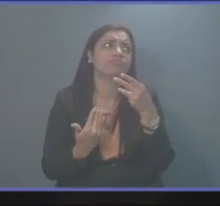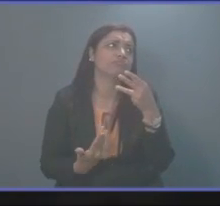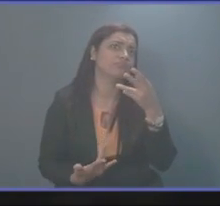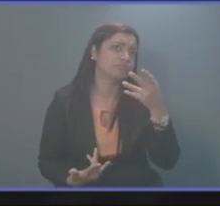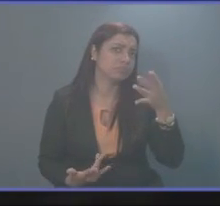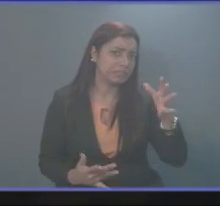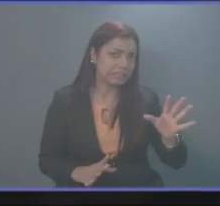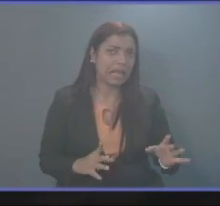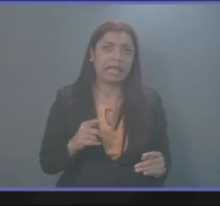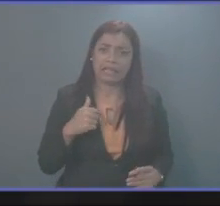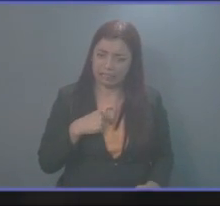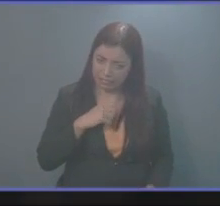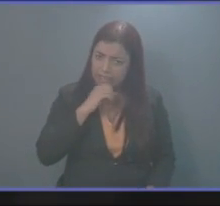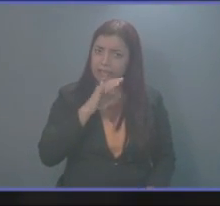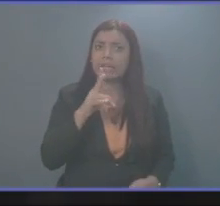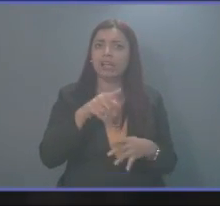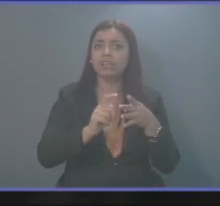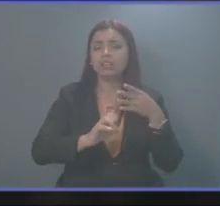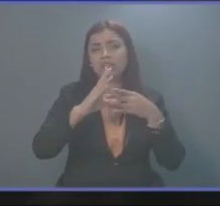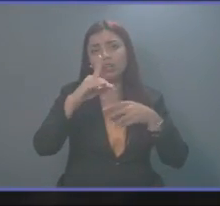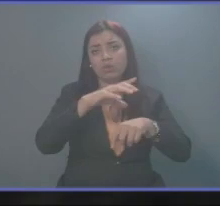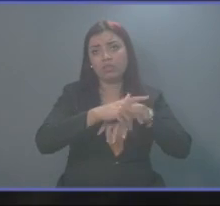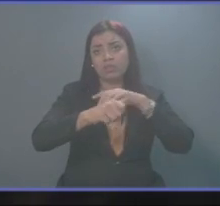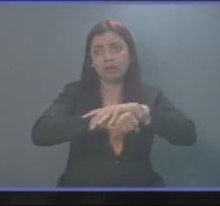este momento estoy diciendo del Código Penal.